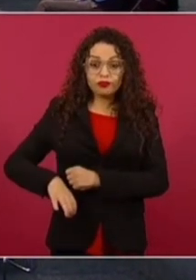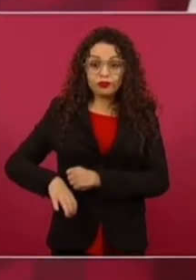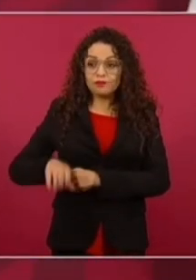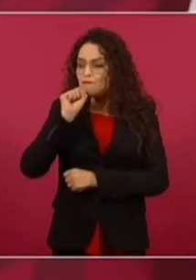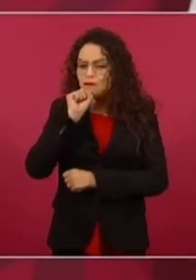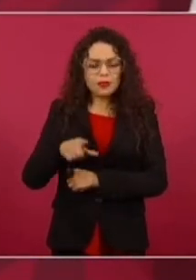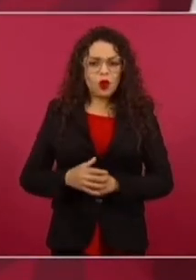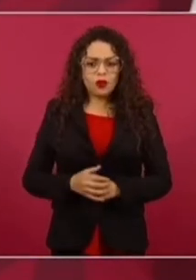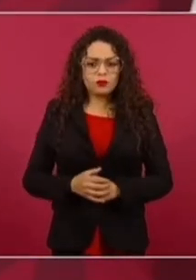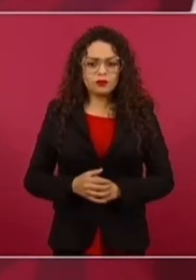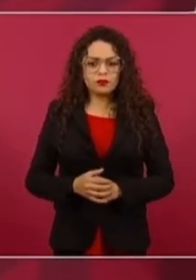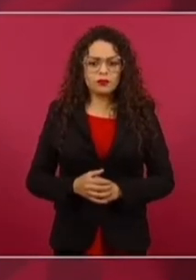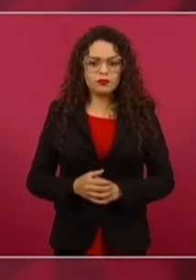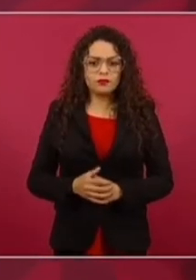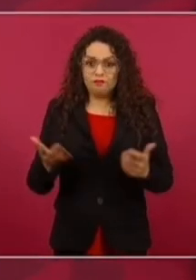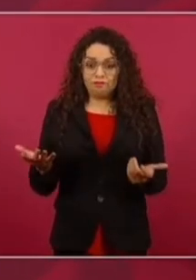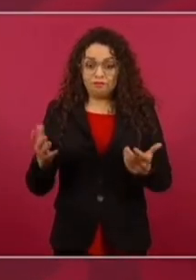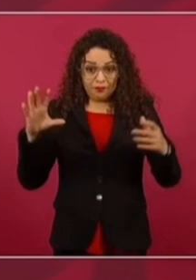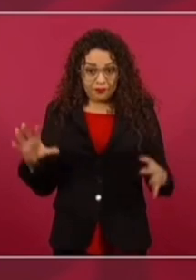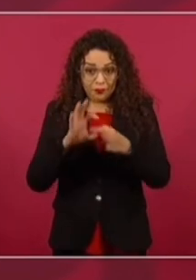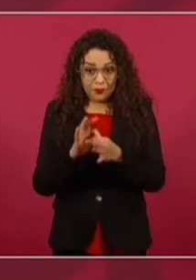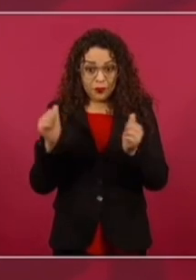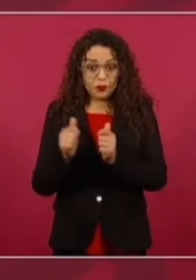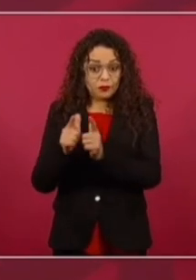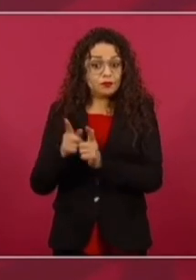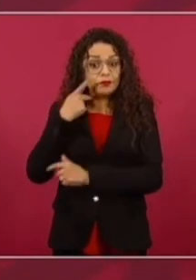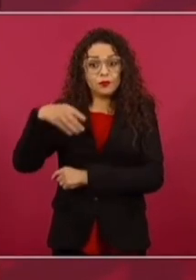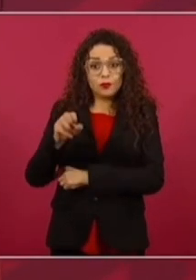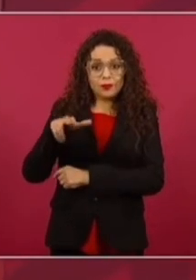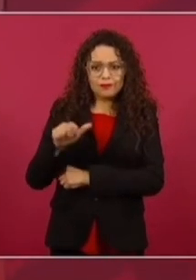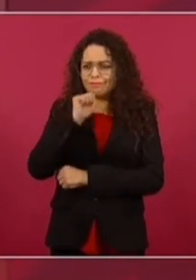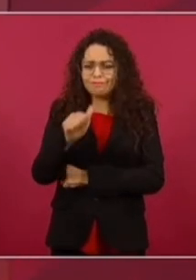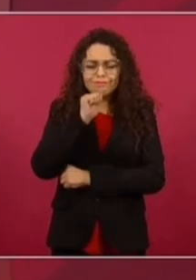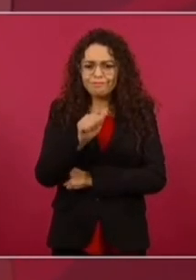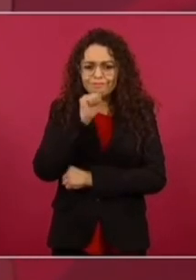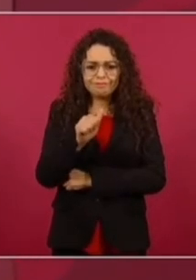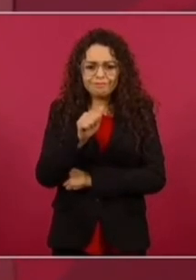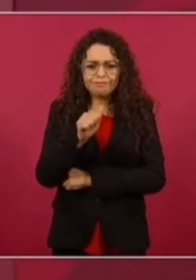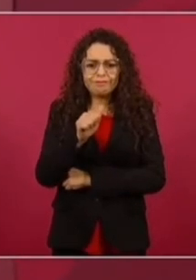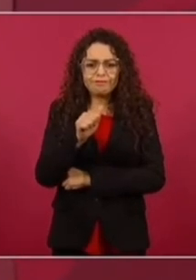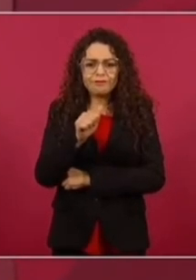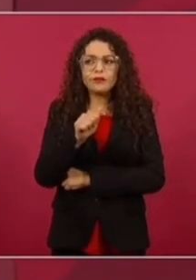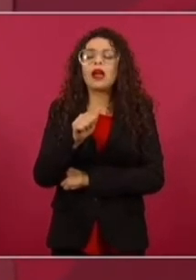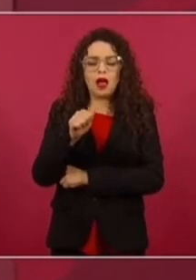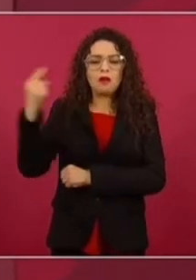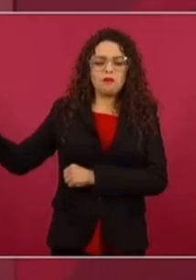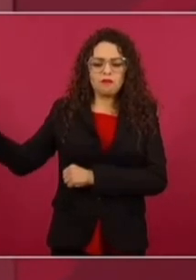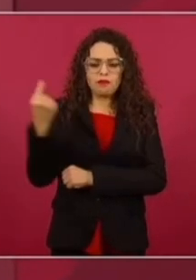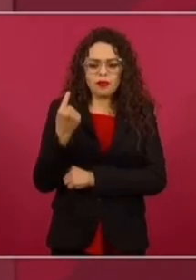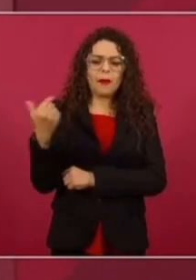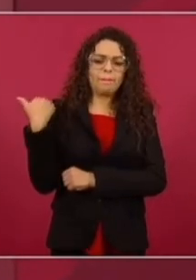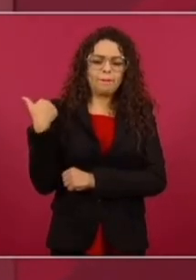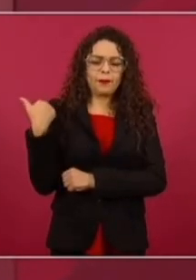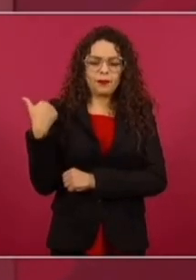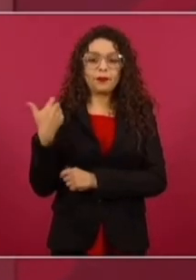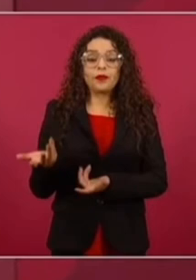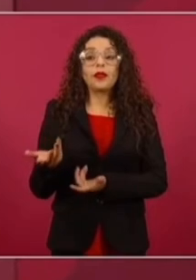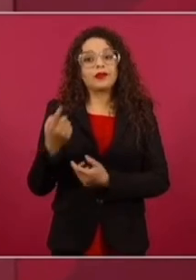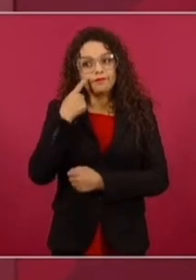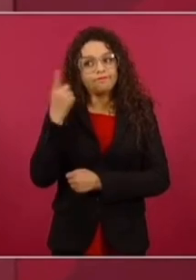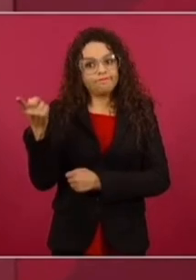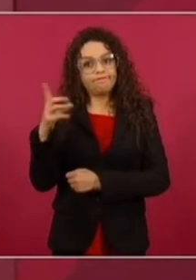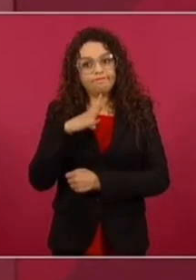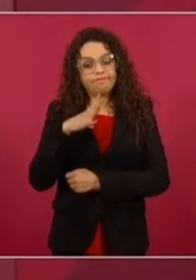que ver con nuestro movimiento. Vinieron a decirme que había una